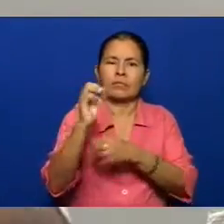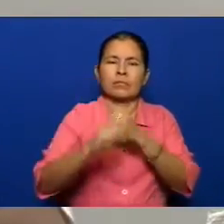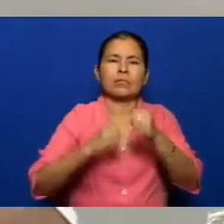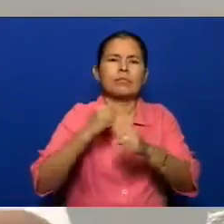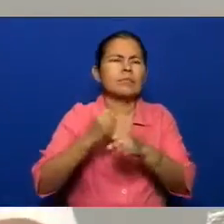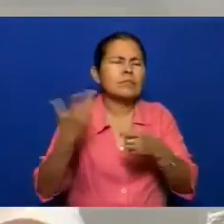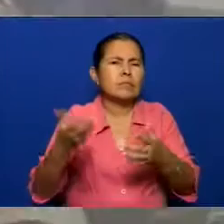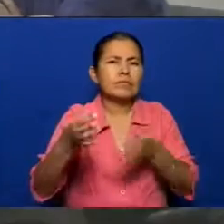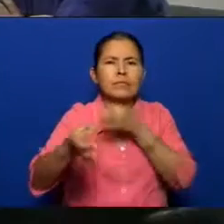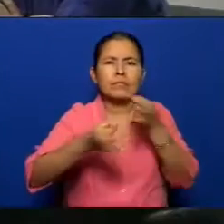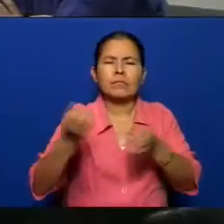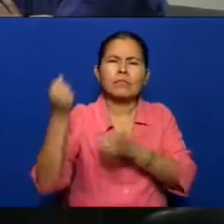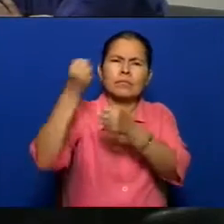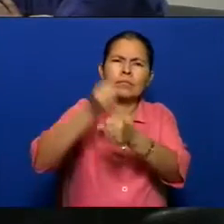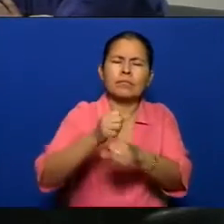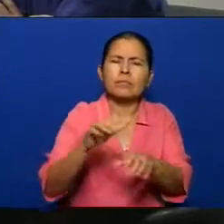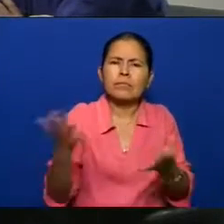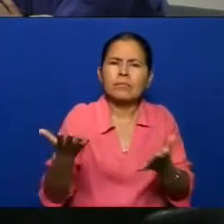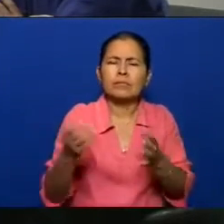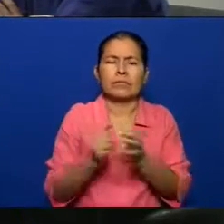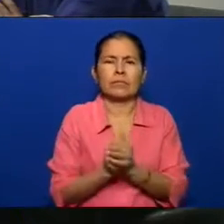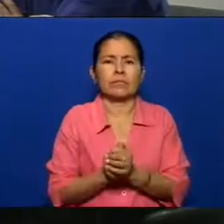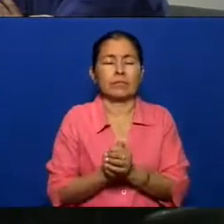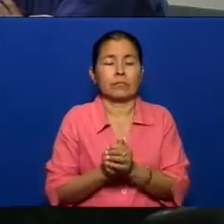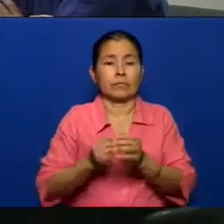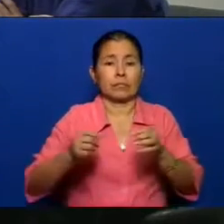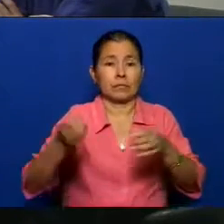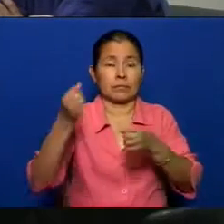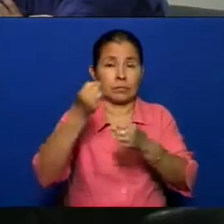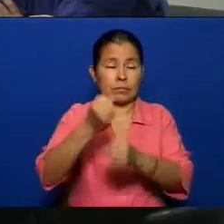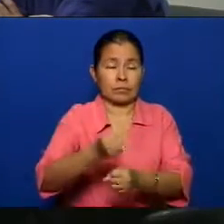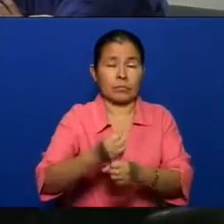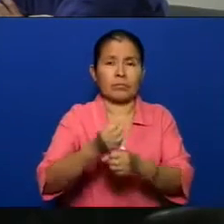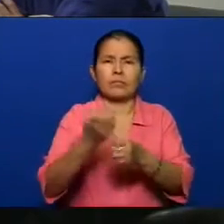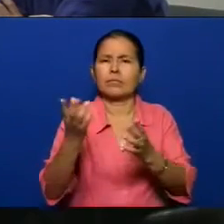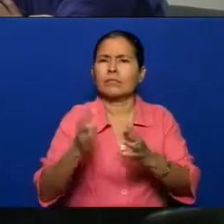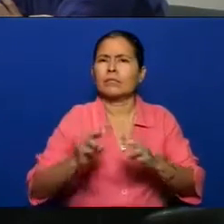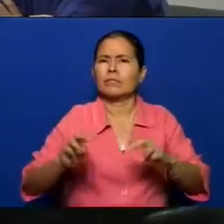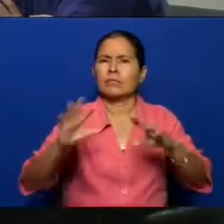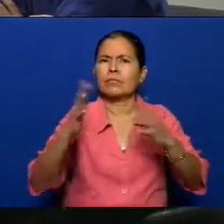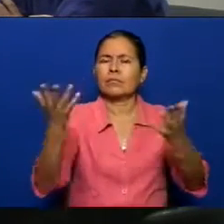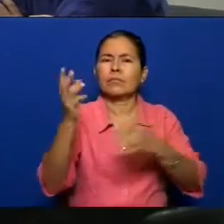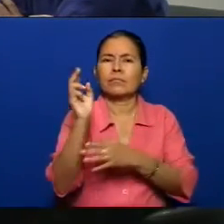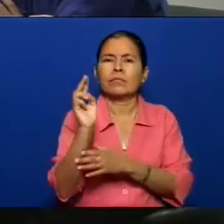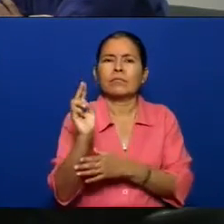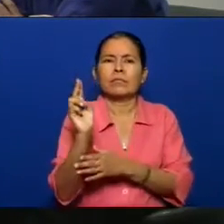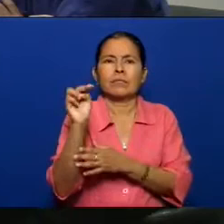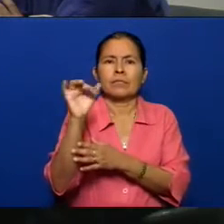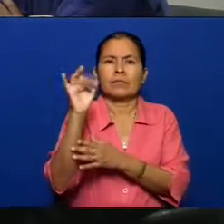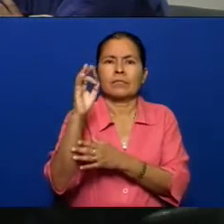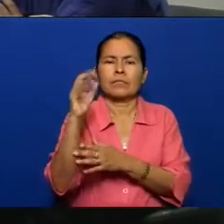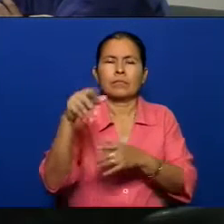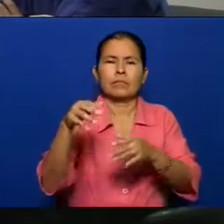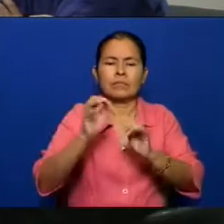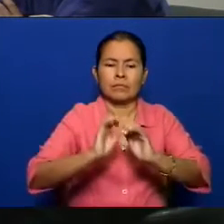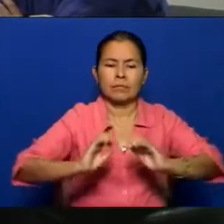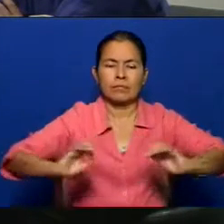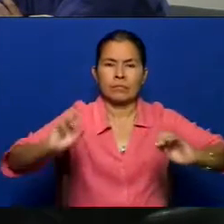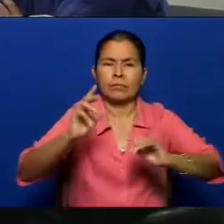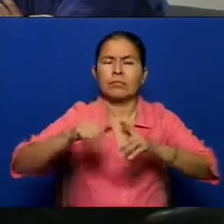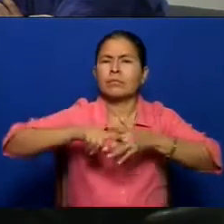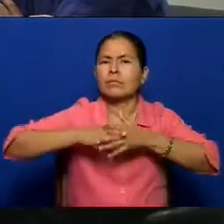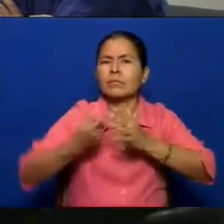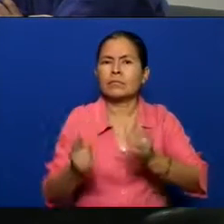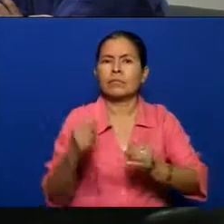don Iván? Bueno, el Fondo de las Naciones Unidas para la Infancia, UNICEF, nace en 1946, después de la Segunda Guerra